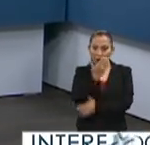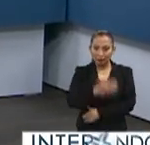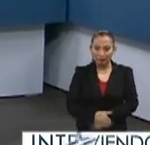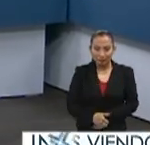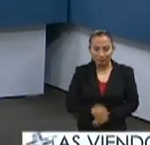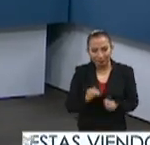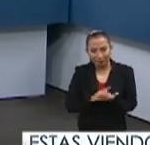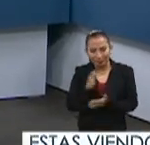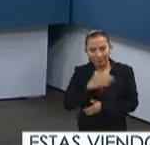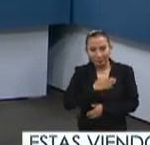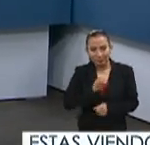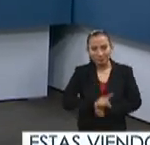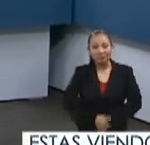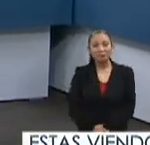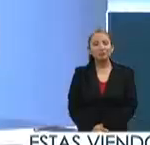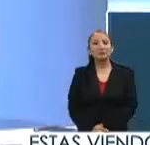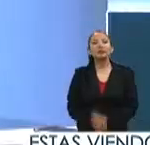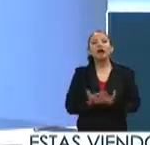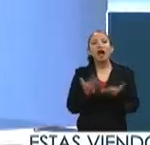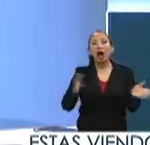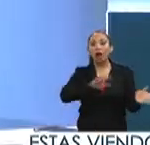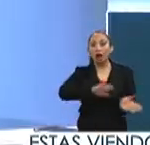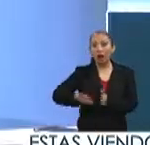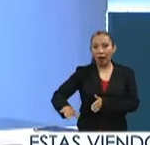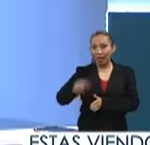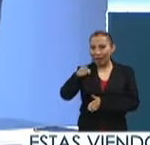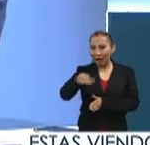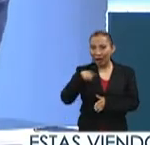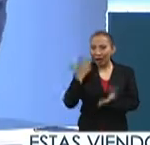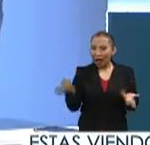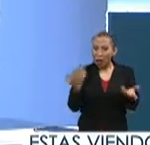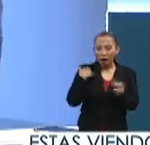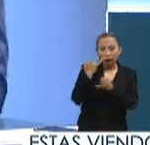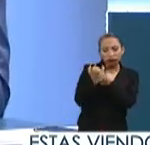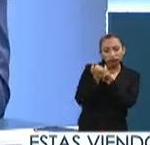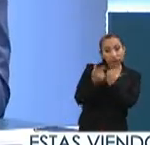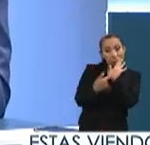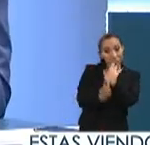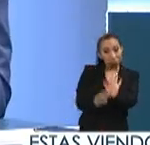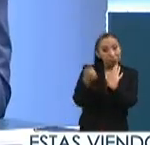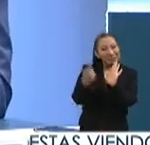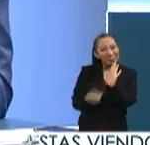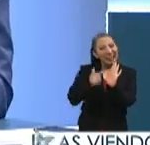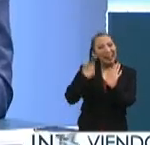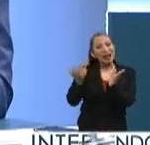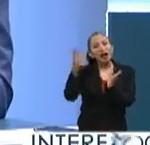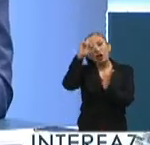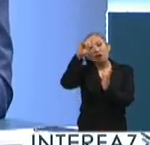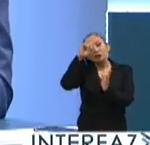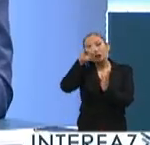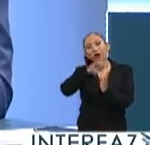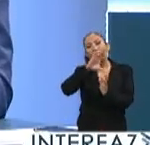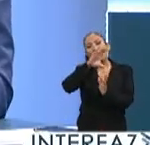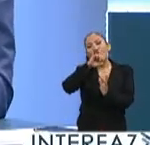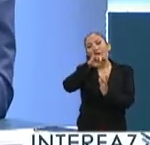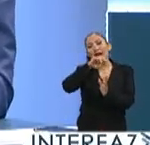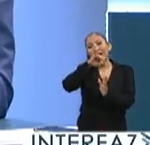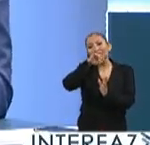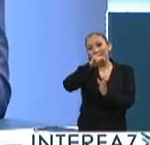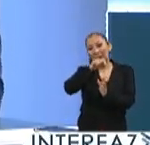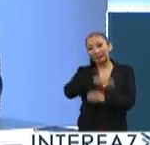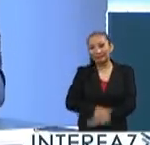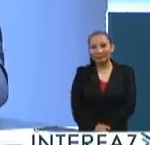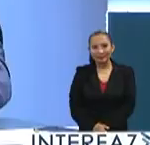Liz. Gracias. Ahora es momento de esta cápsula, de esta interesante cápsula que nos comparte el Consejo Nacional de Ciencia y Tecnología,